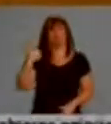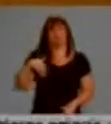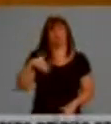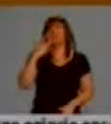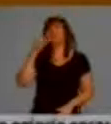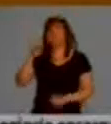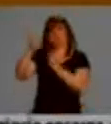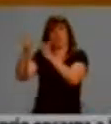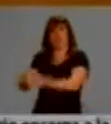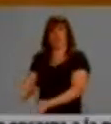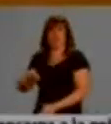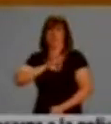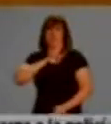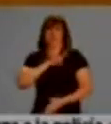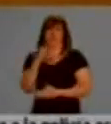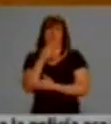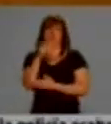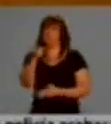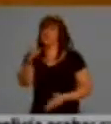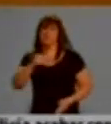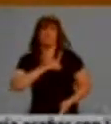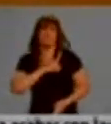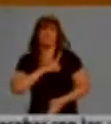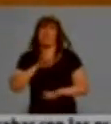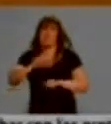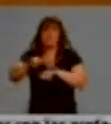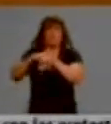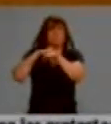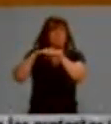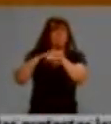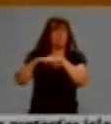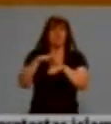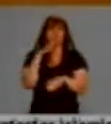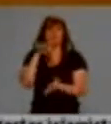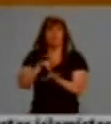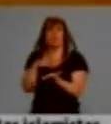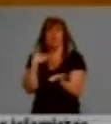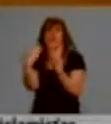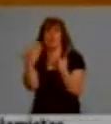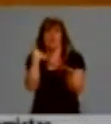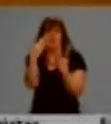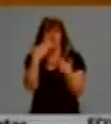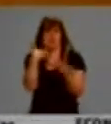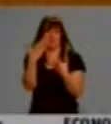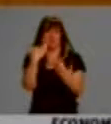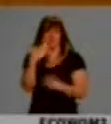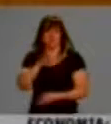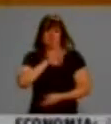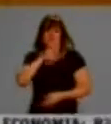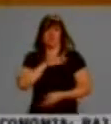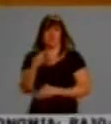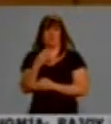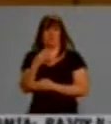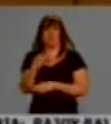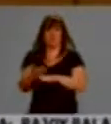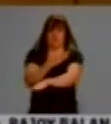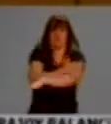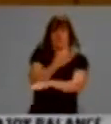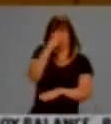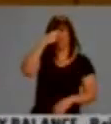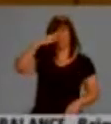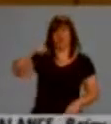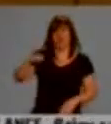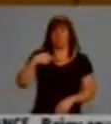Bárcenas. Usted no lamenta ni pide perdón por mantener conversaciones con el señor Bárcenas cuando ya sabía que no era